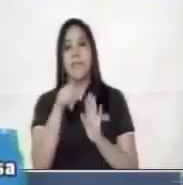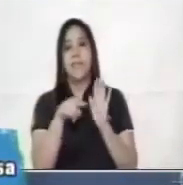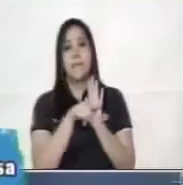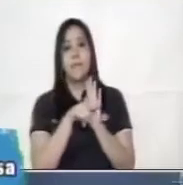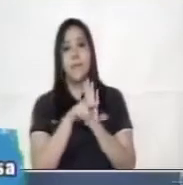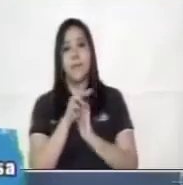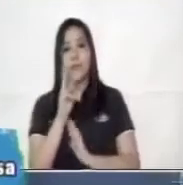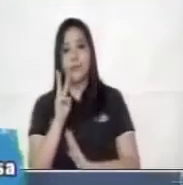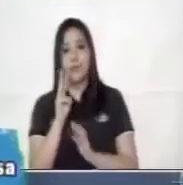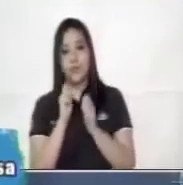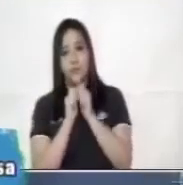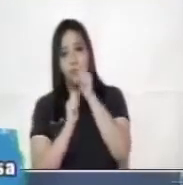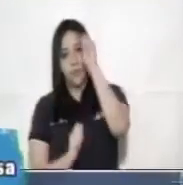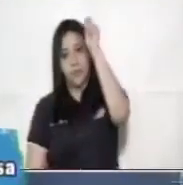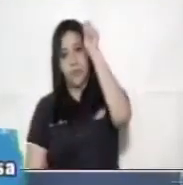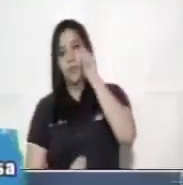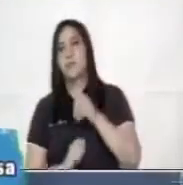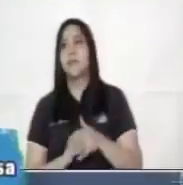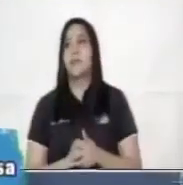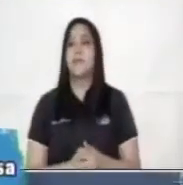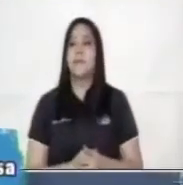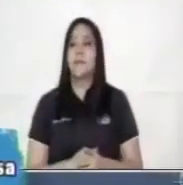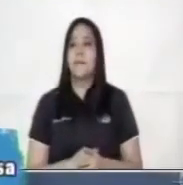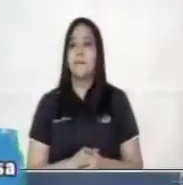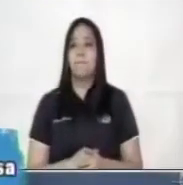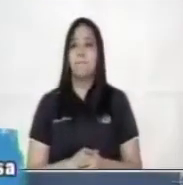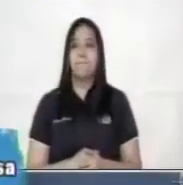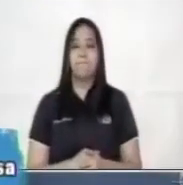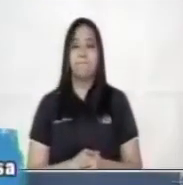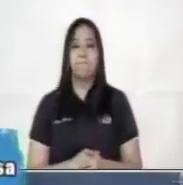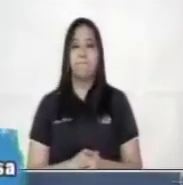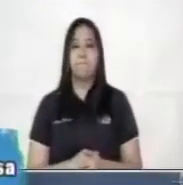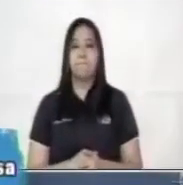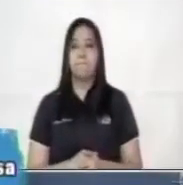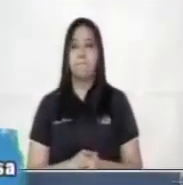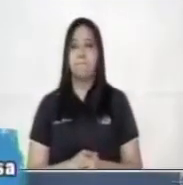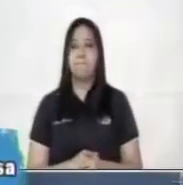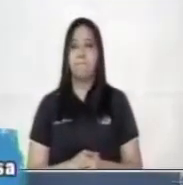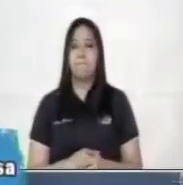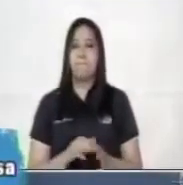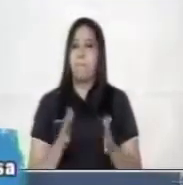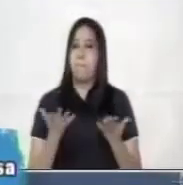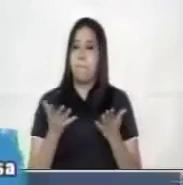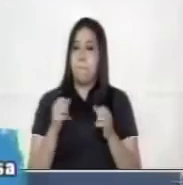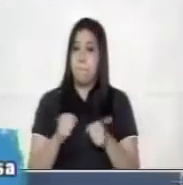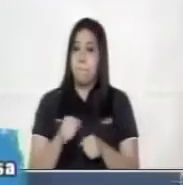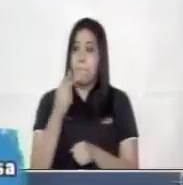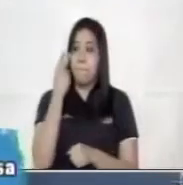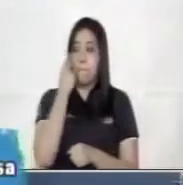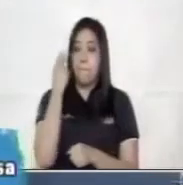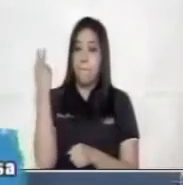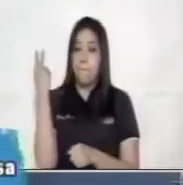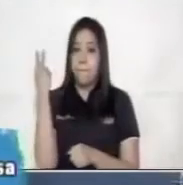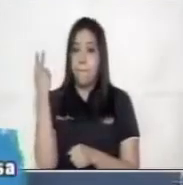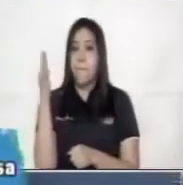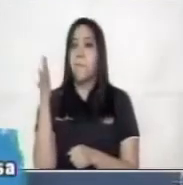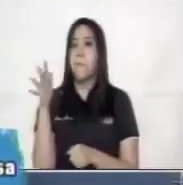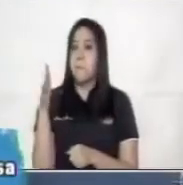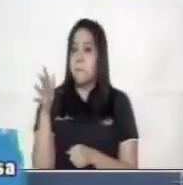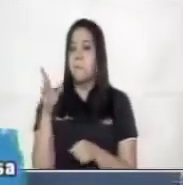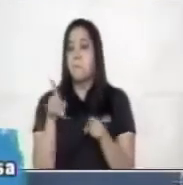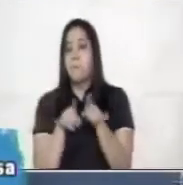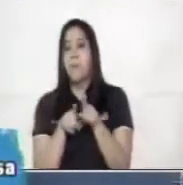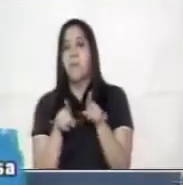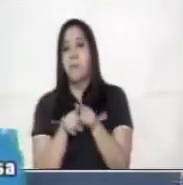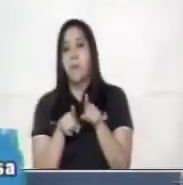4, y es menos 3. Y puedes ver que